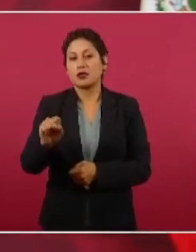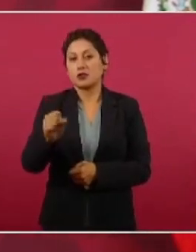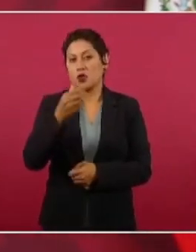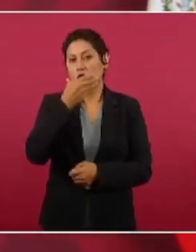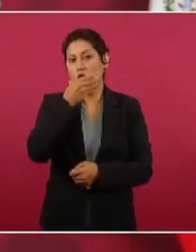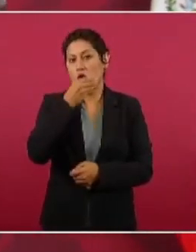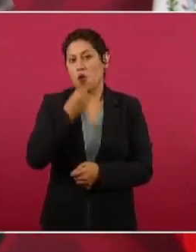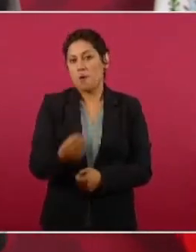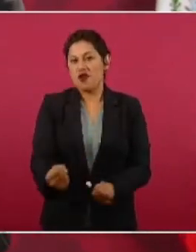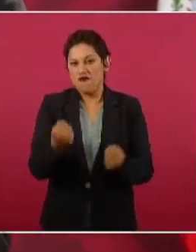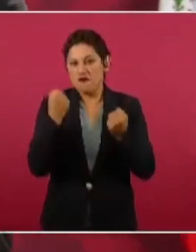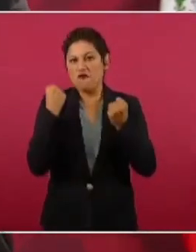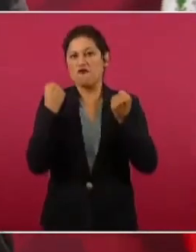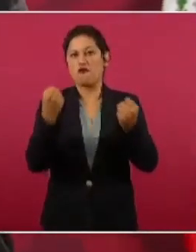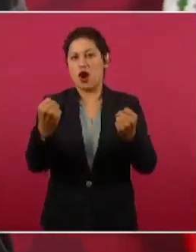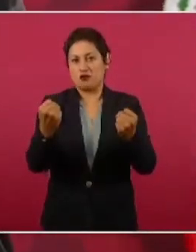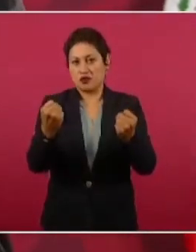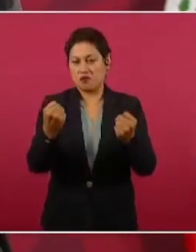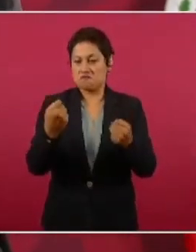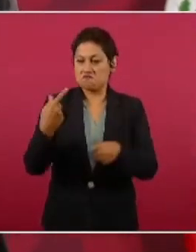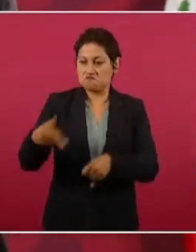el Maximato.